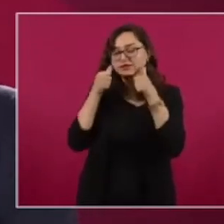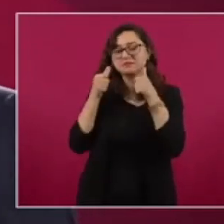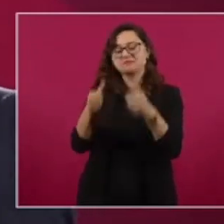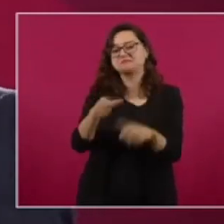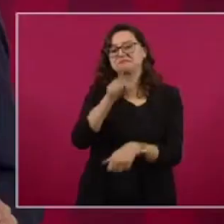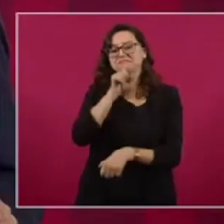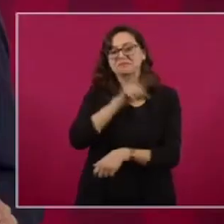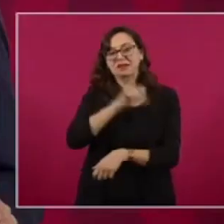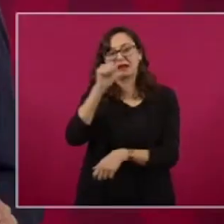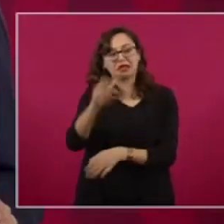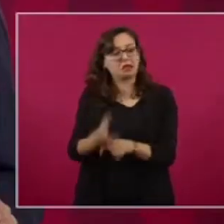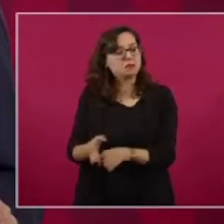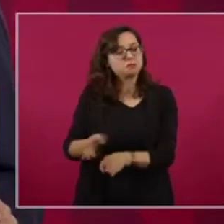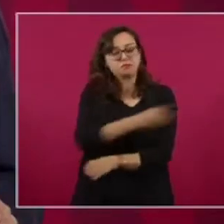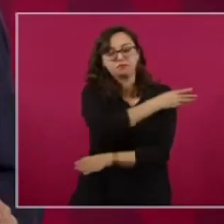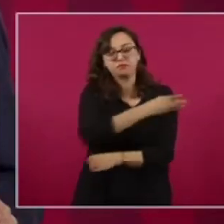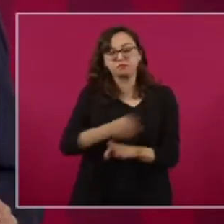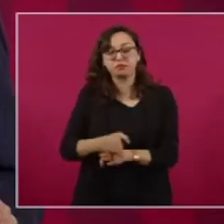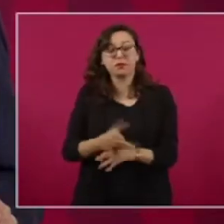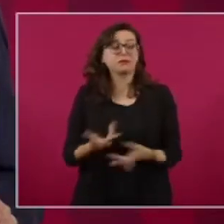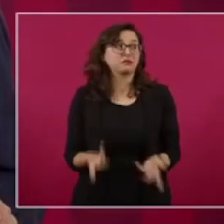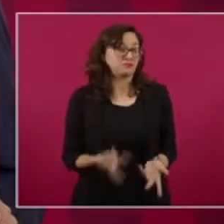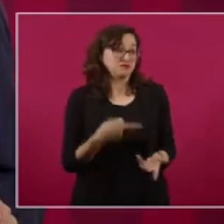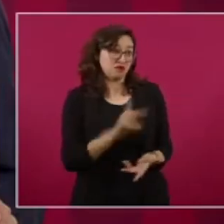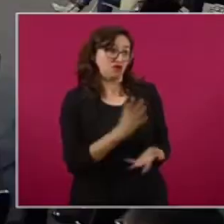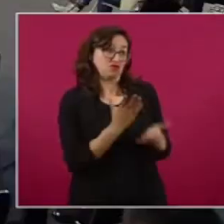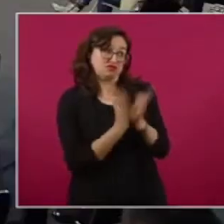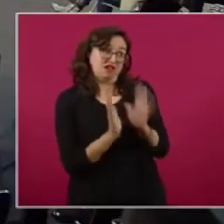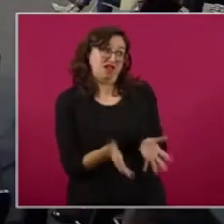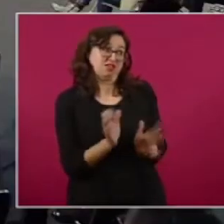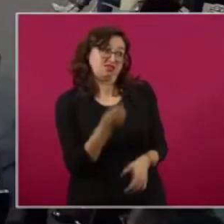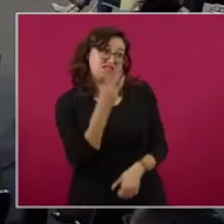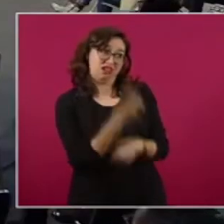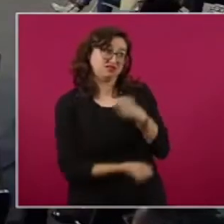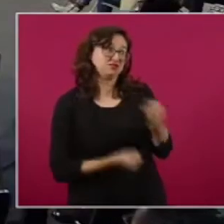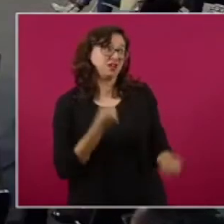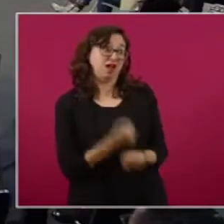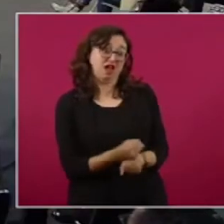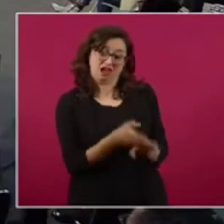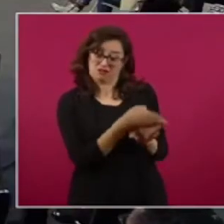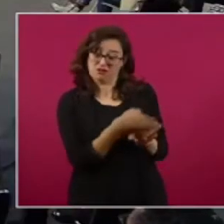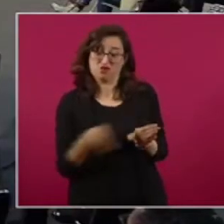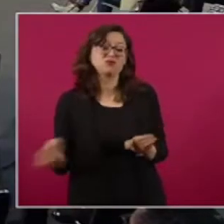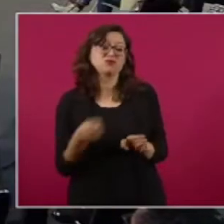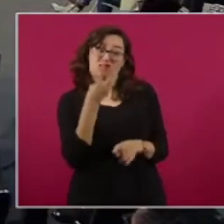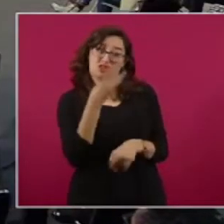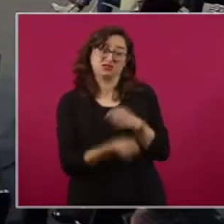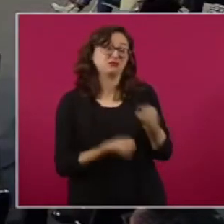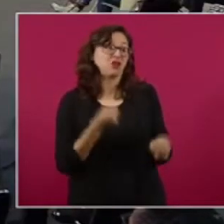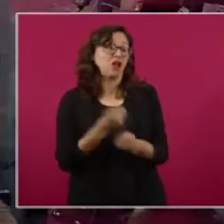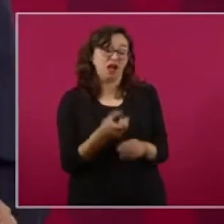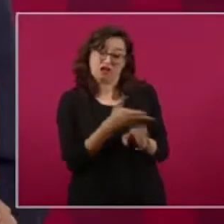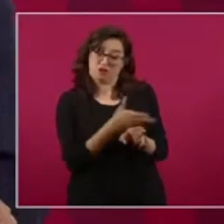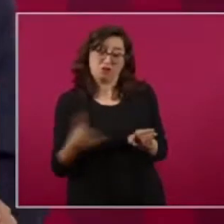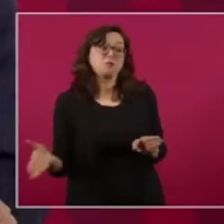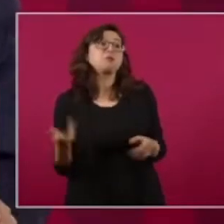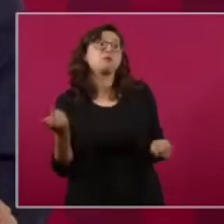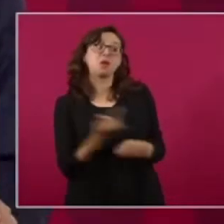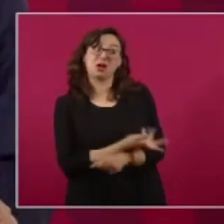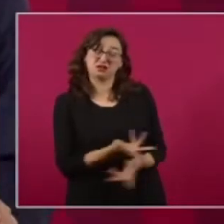violencia. Pero ya estamos a más de la mitad del sexenio. ¿Mande? Pero ya estamos a más de la mitad del sexenio. Sí, pero lo